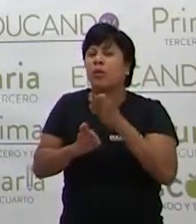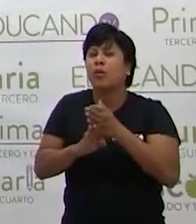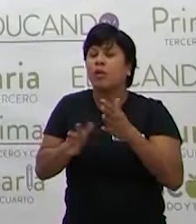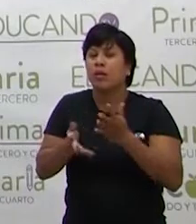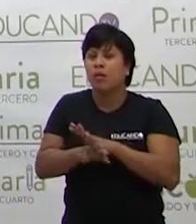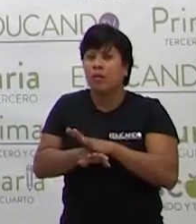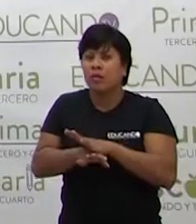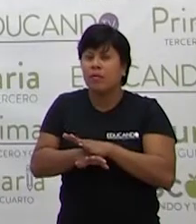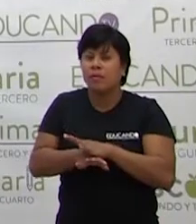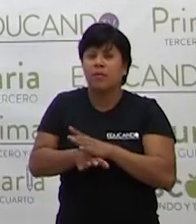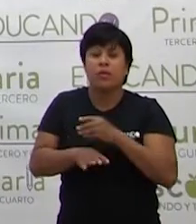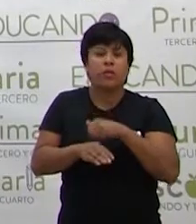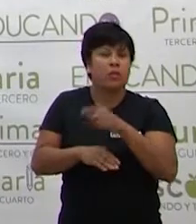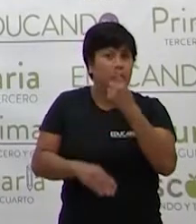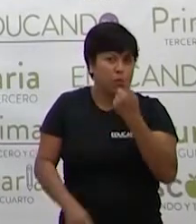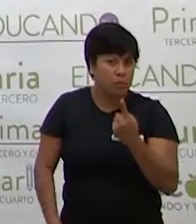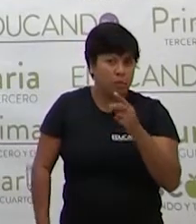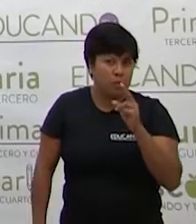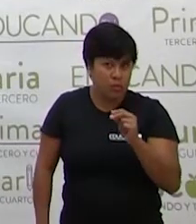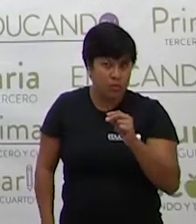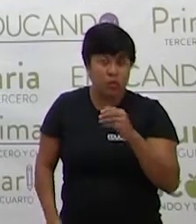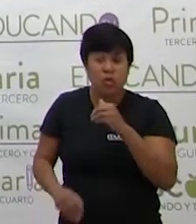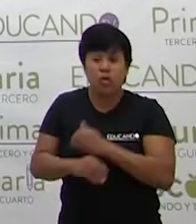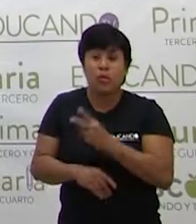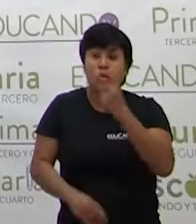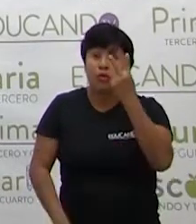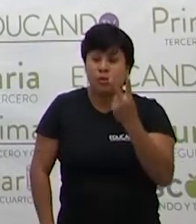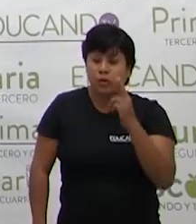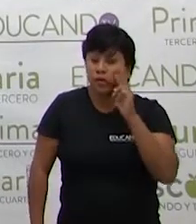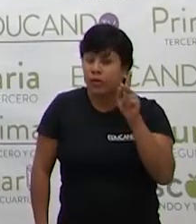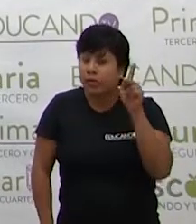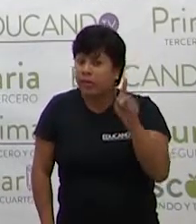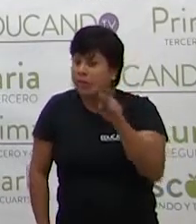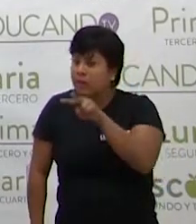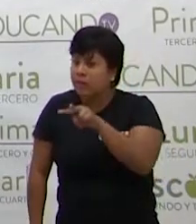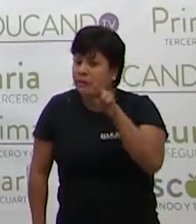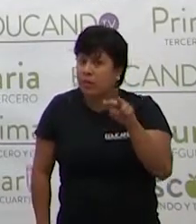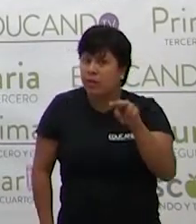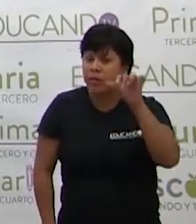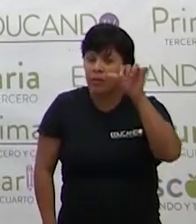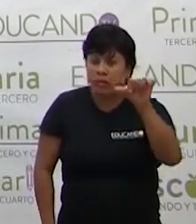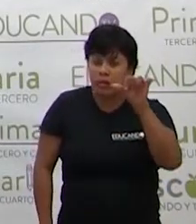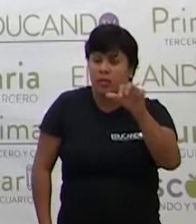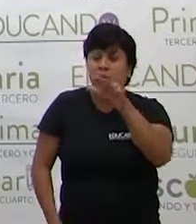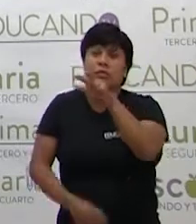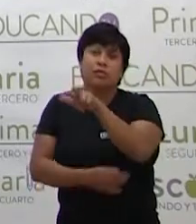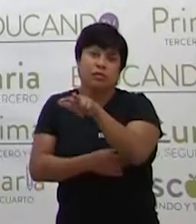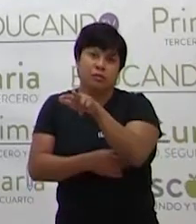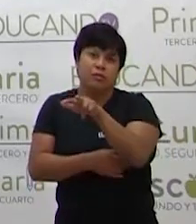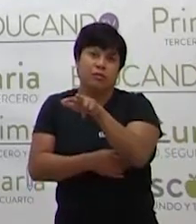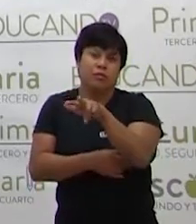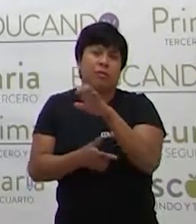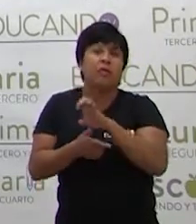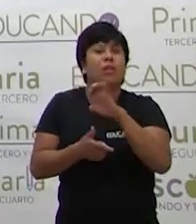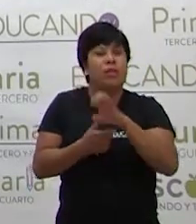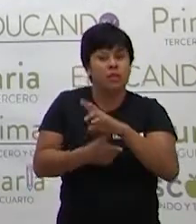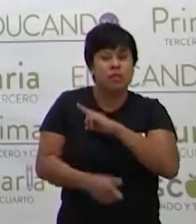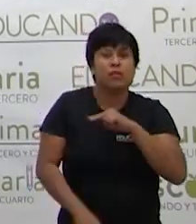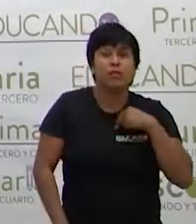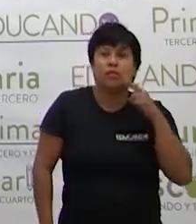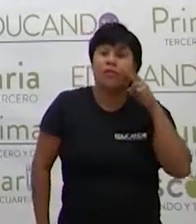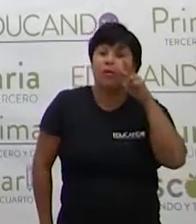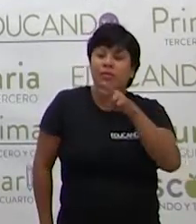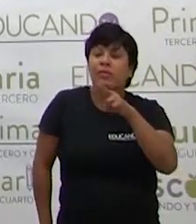No en uno, me voy a fijar en los dos números, 16, 18. Entonces determino